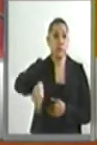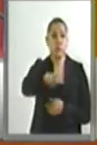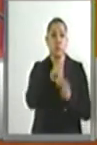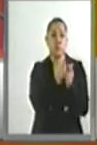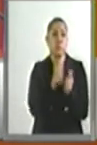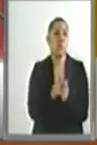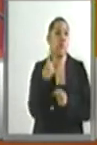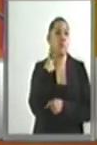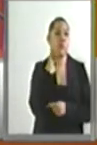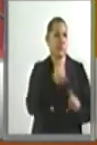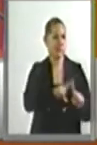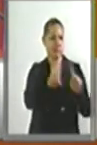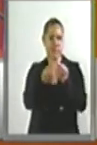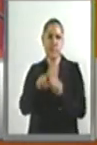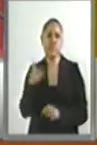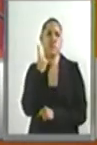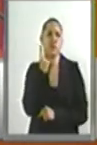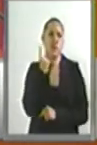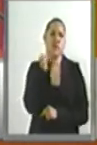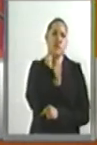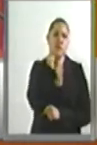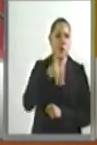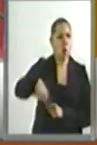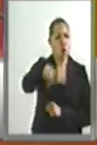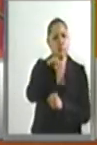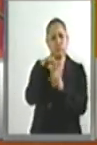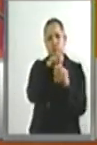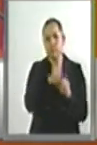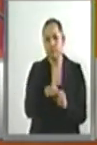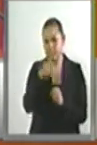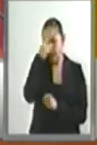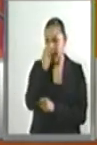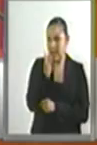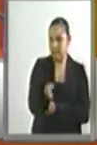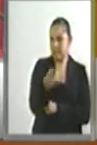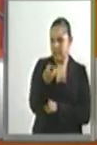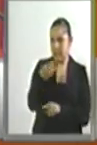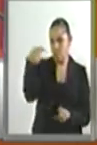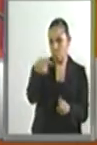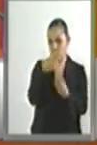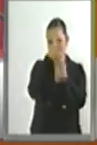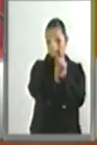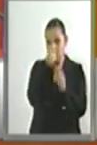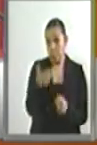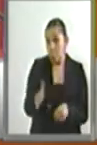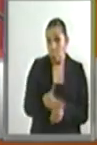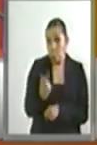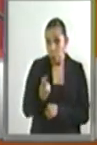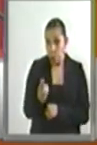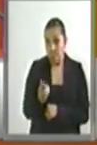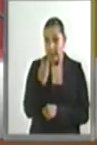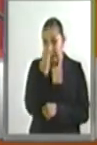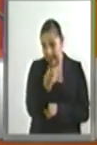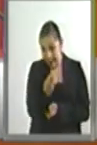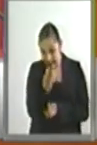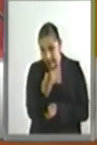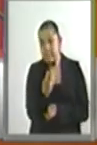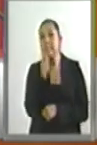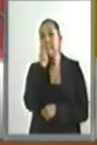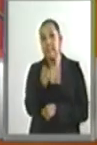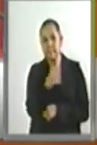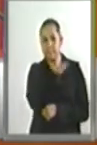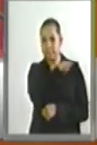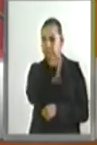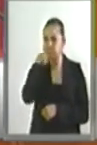senadores por la aprobación de este punto de acuerdo, pues refleja en ellos, en los diputados y en